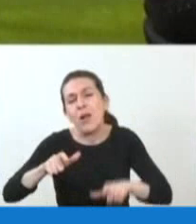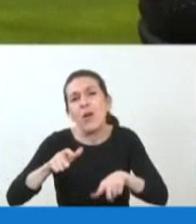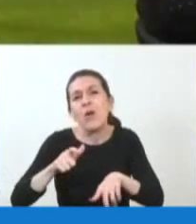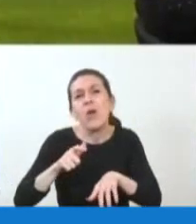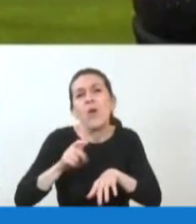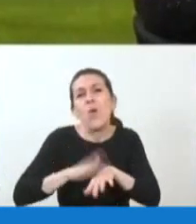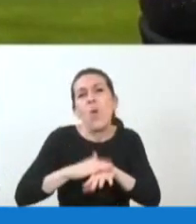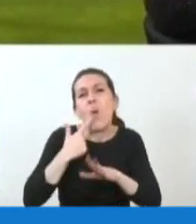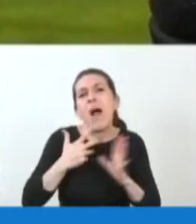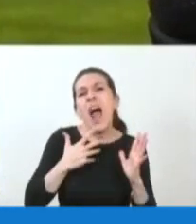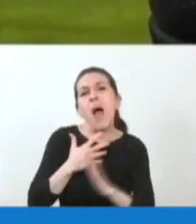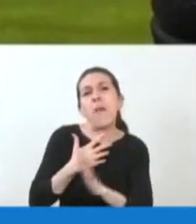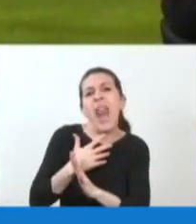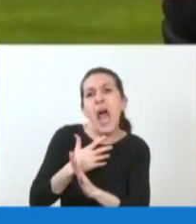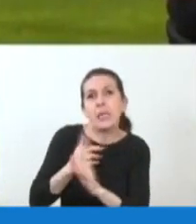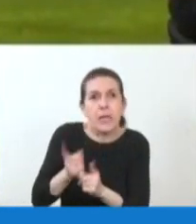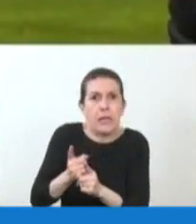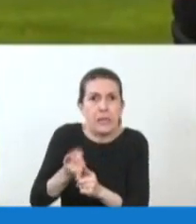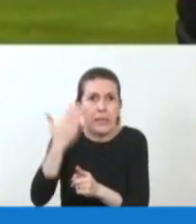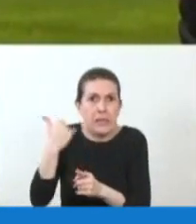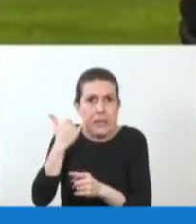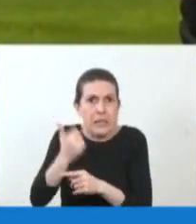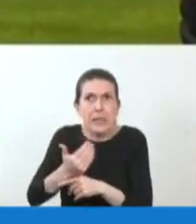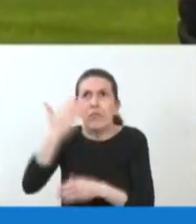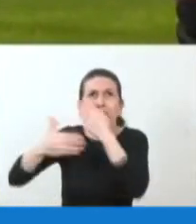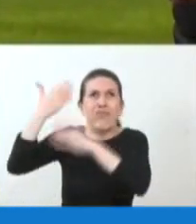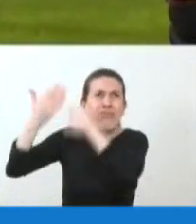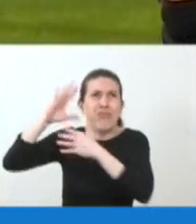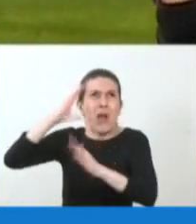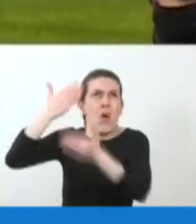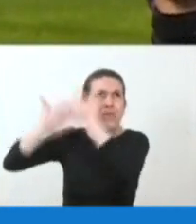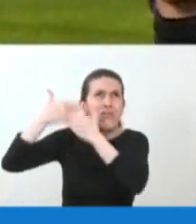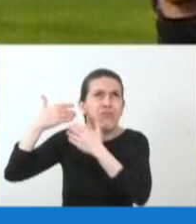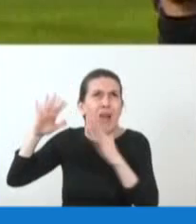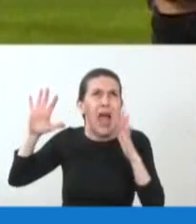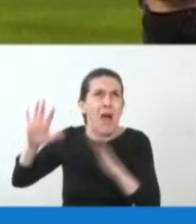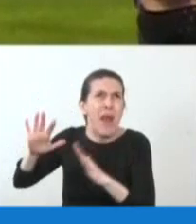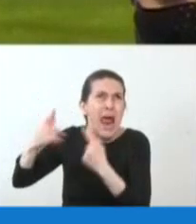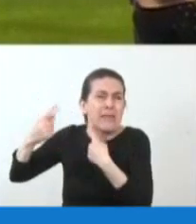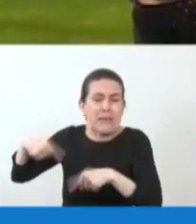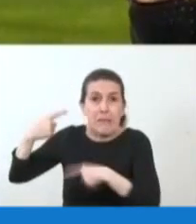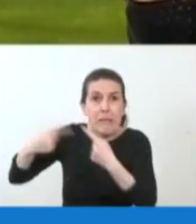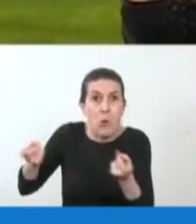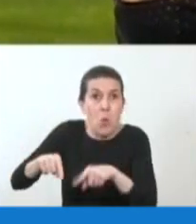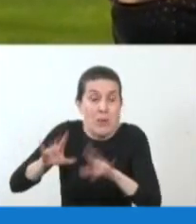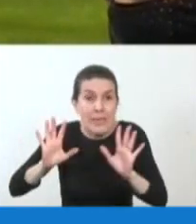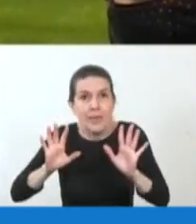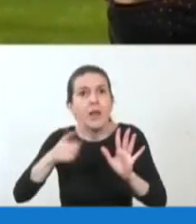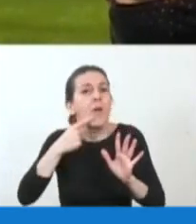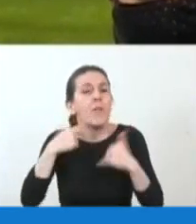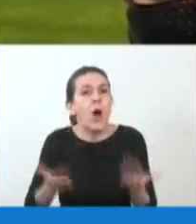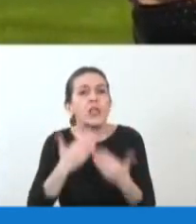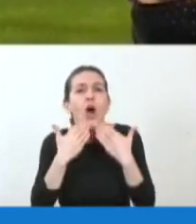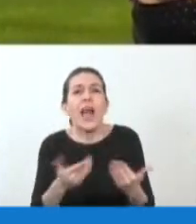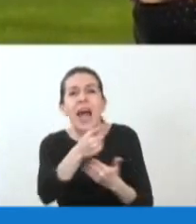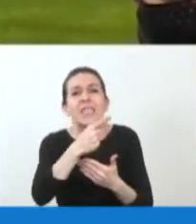sufridas que nos retrae nos retrotraen a tiempos muy oscuros de la argentina que nadie quiere volver agradecerte por la presencia de